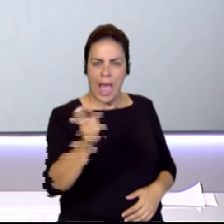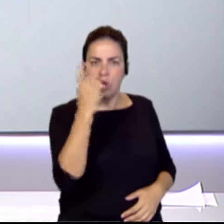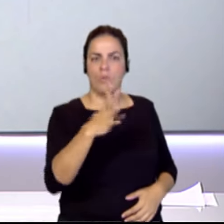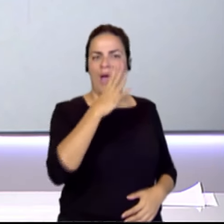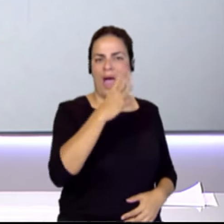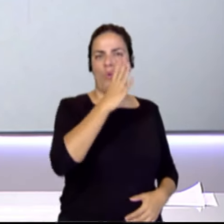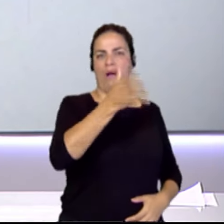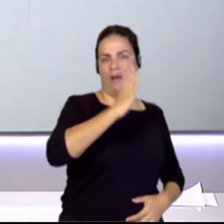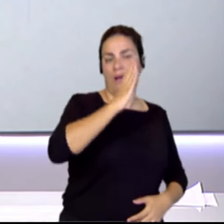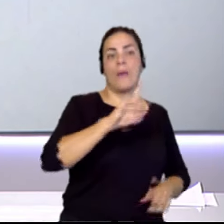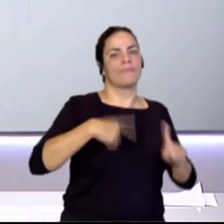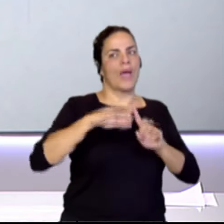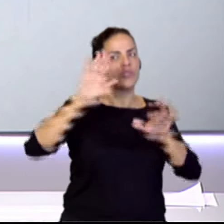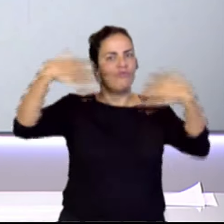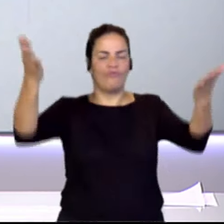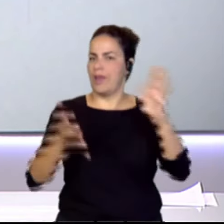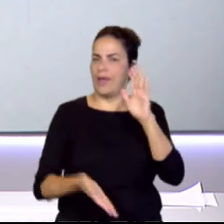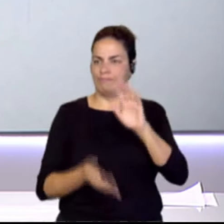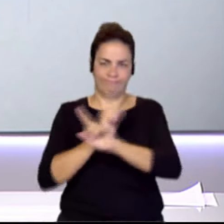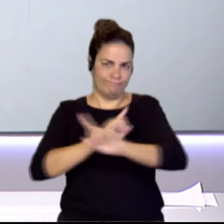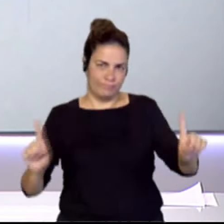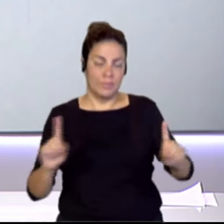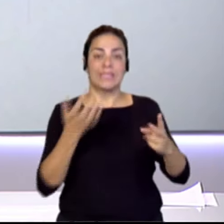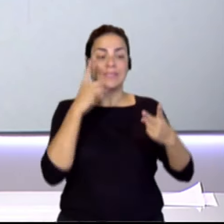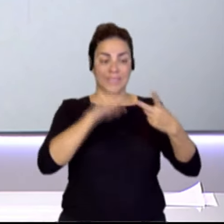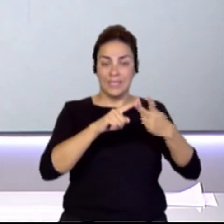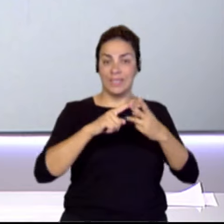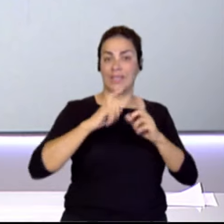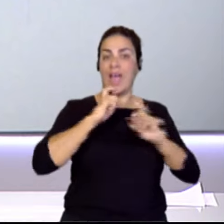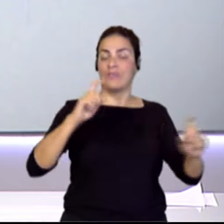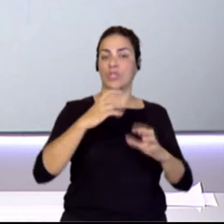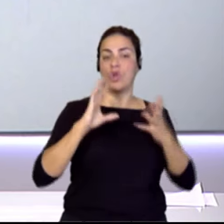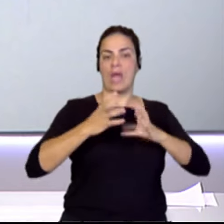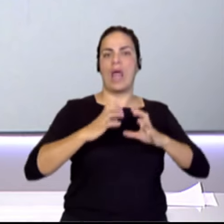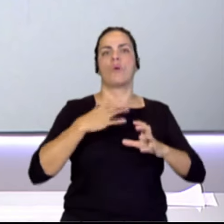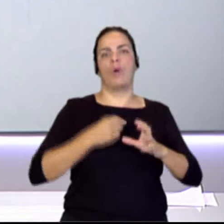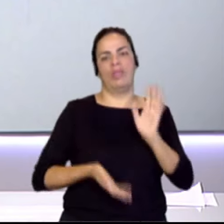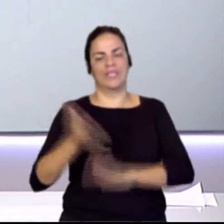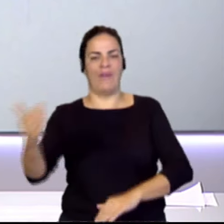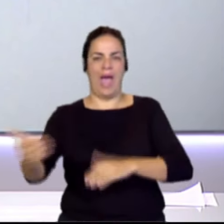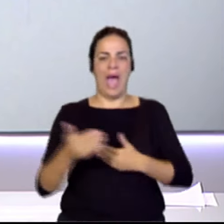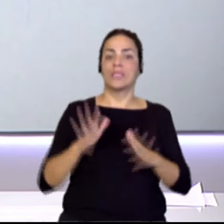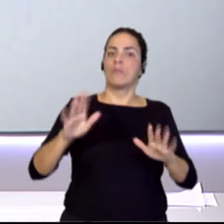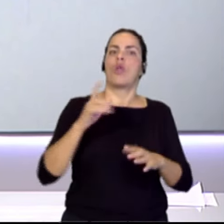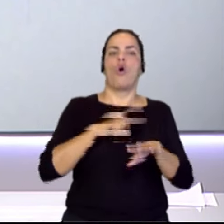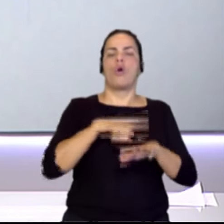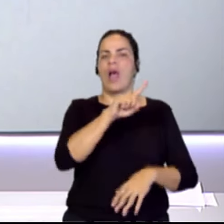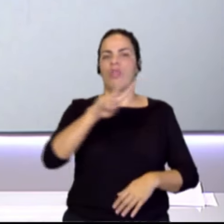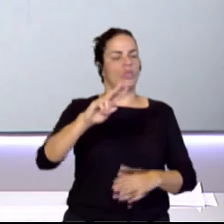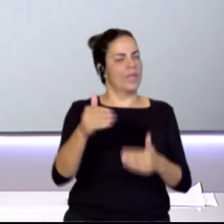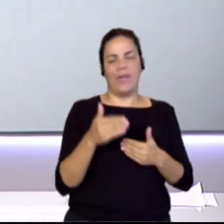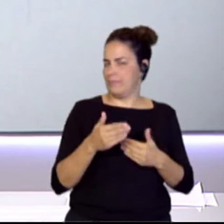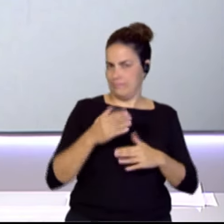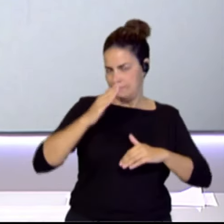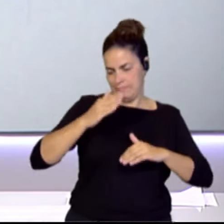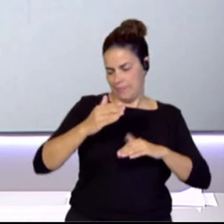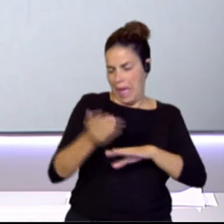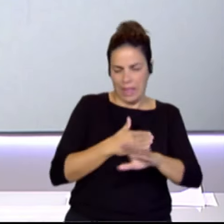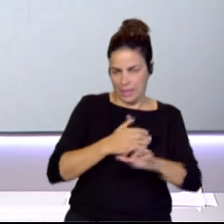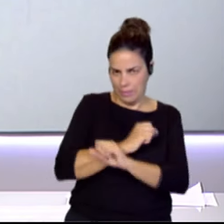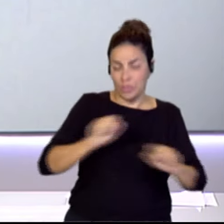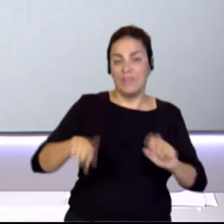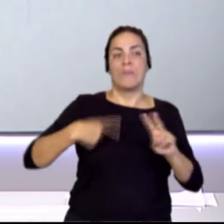evitar salir al exterior con el naranja se podrá adelantar el horario de salida Aunque nunca antes de las 12 del mediodía y también Cancelar las